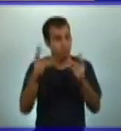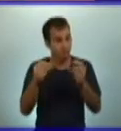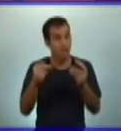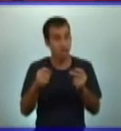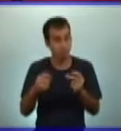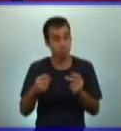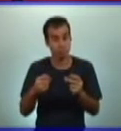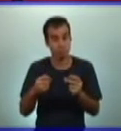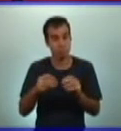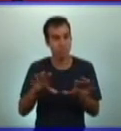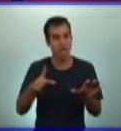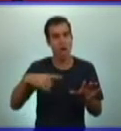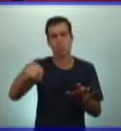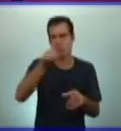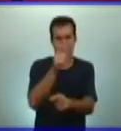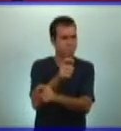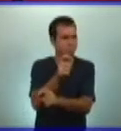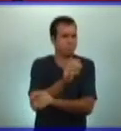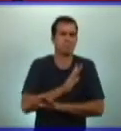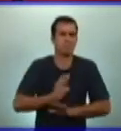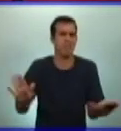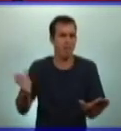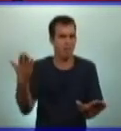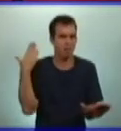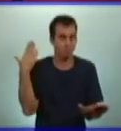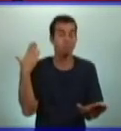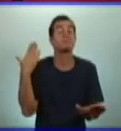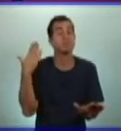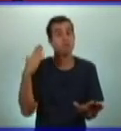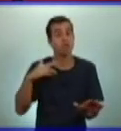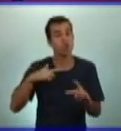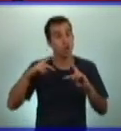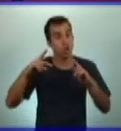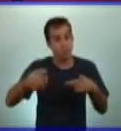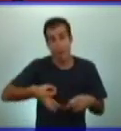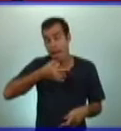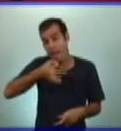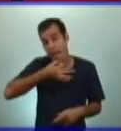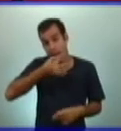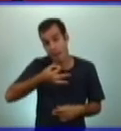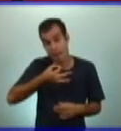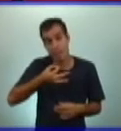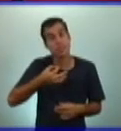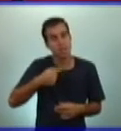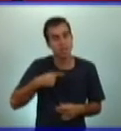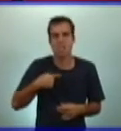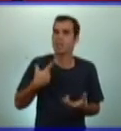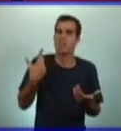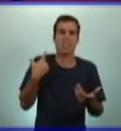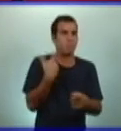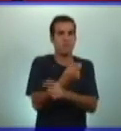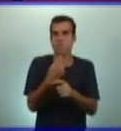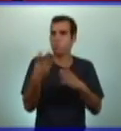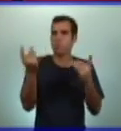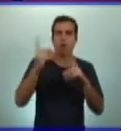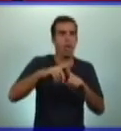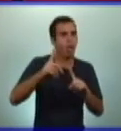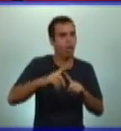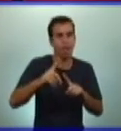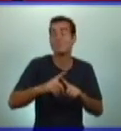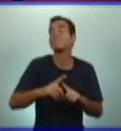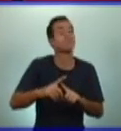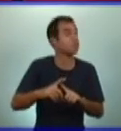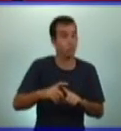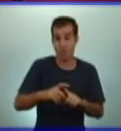también ustedes han trabajado, e insistirles, fíjense cuántas dirán, la maestra ha puesto mucha tarea. No, es